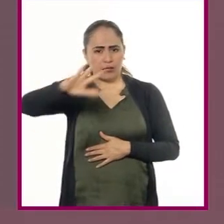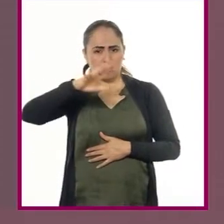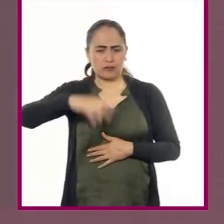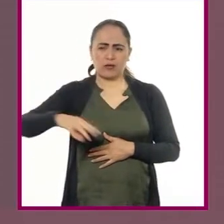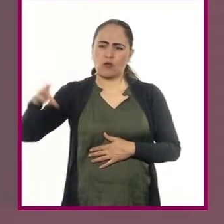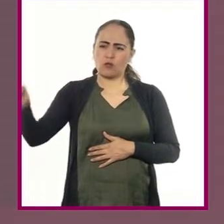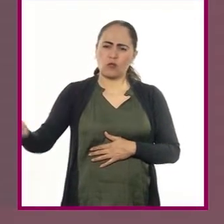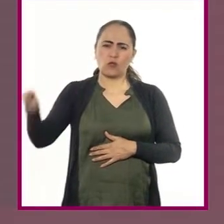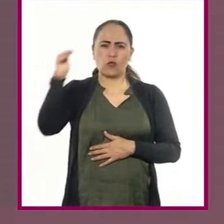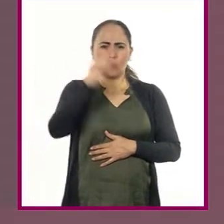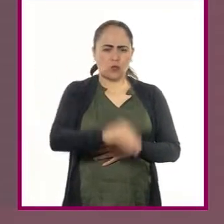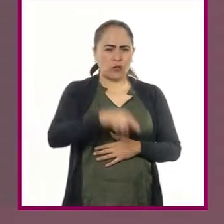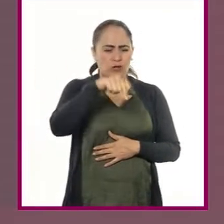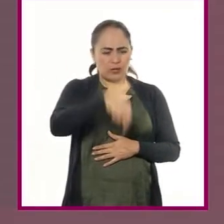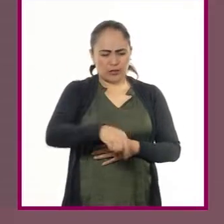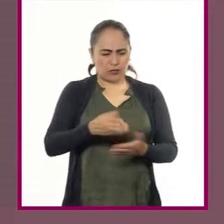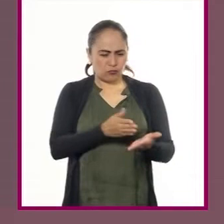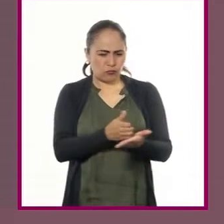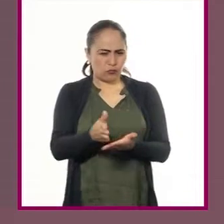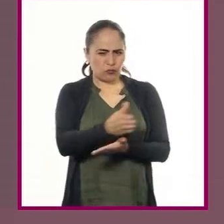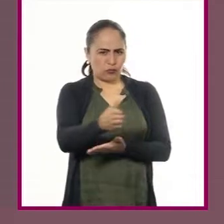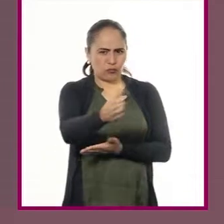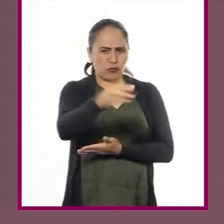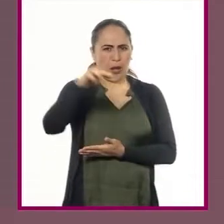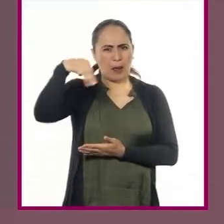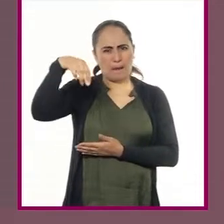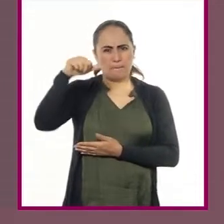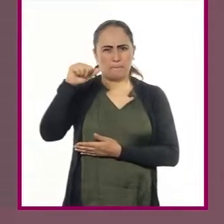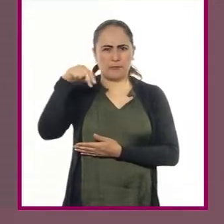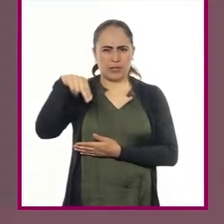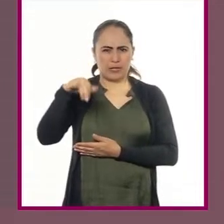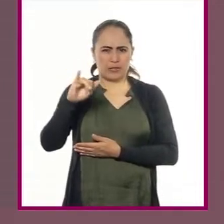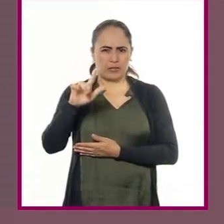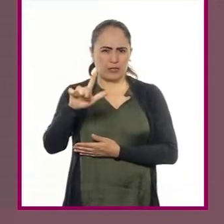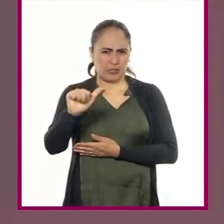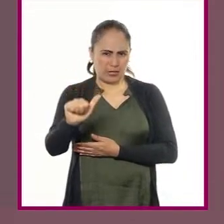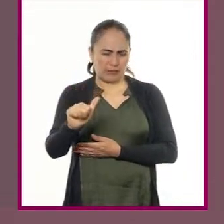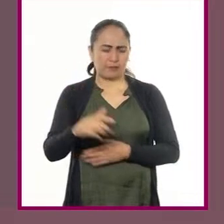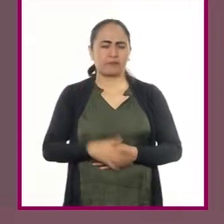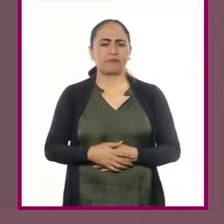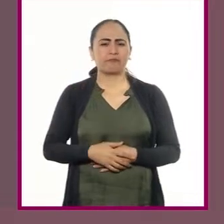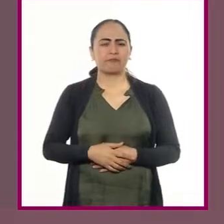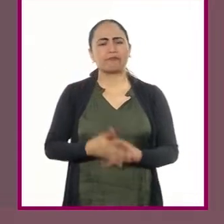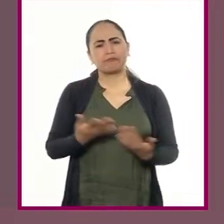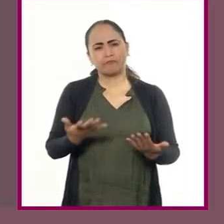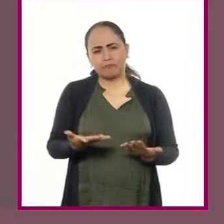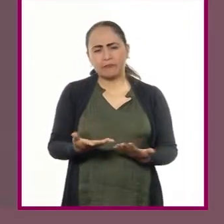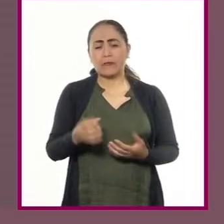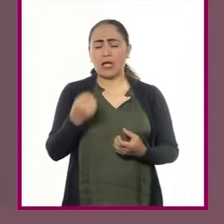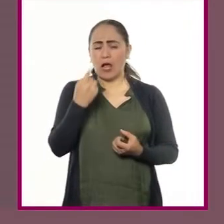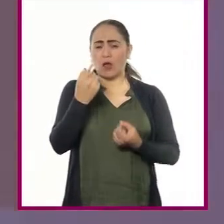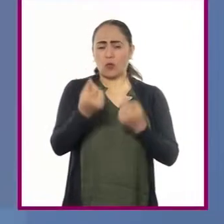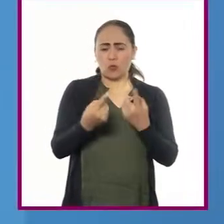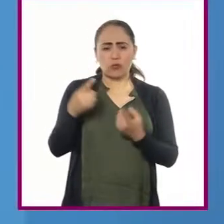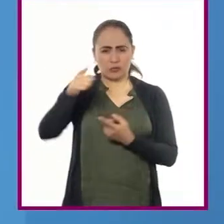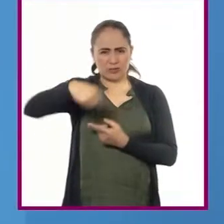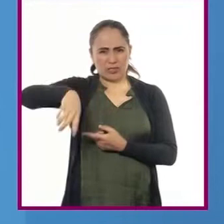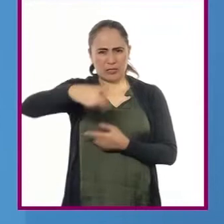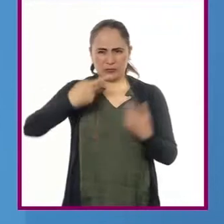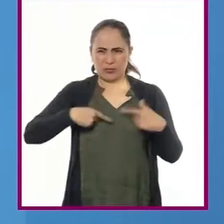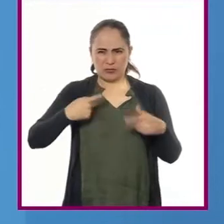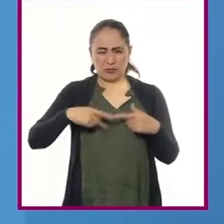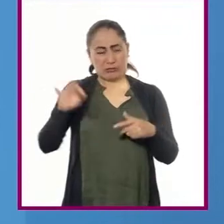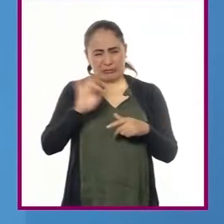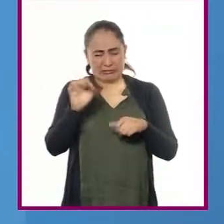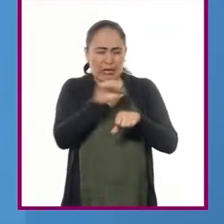la apertura de la ruta del Galeón de Manila. Y aunque es posible que una buena cantidad de ellos llegaran en calidad